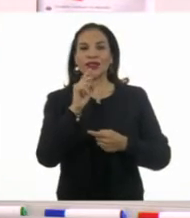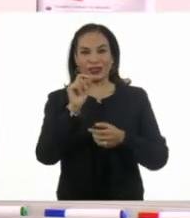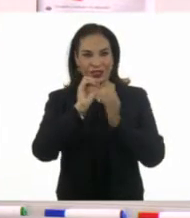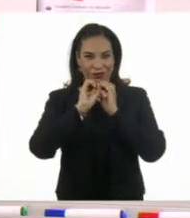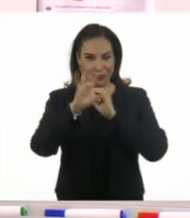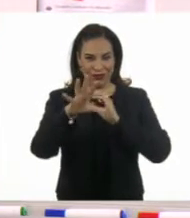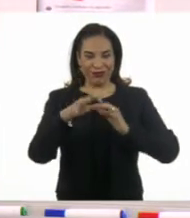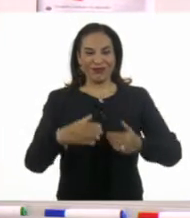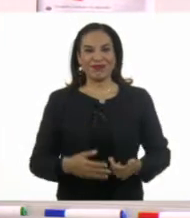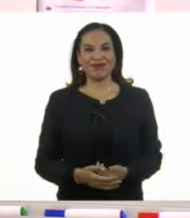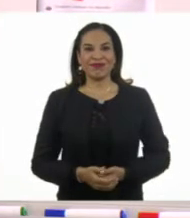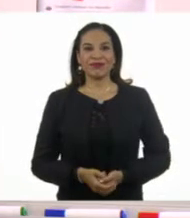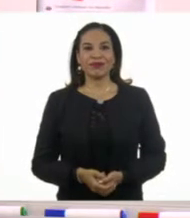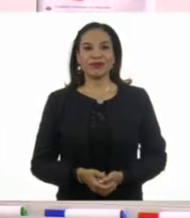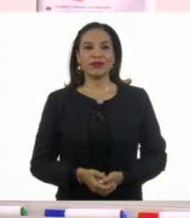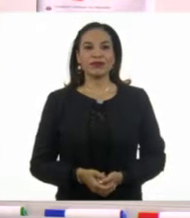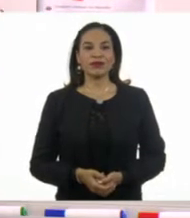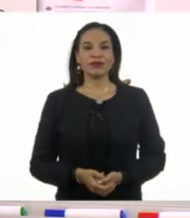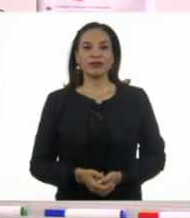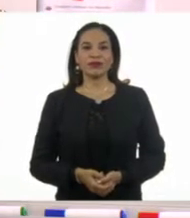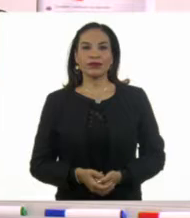es.